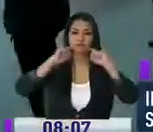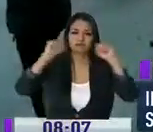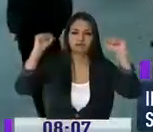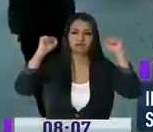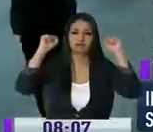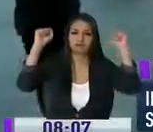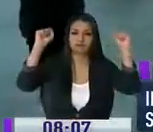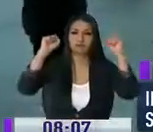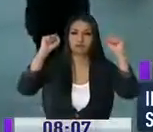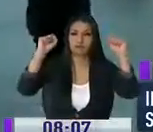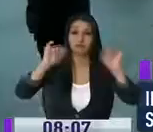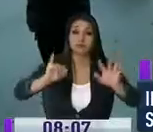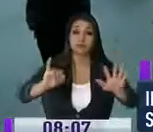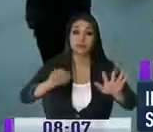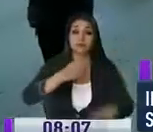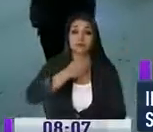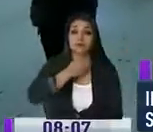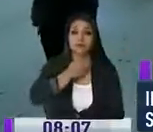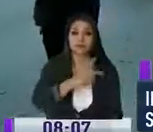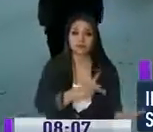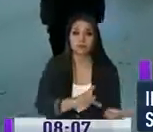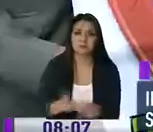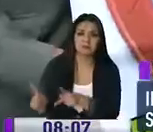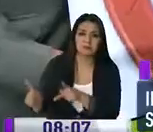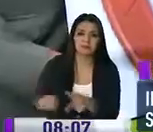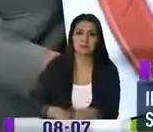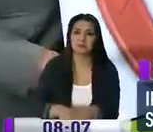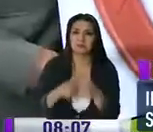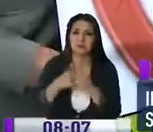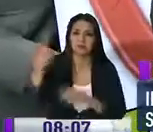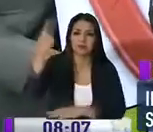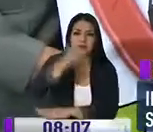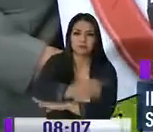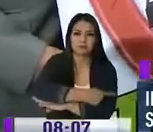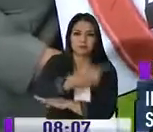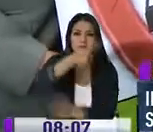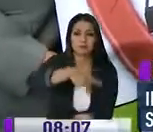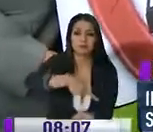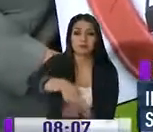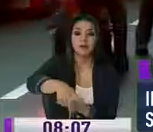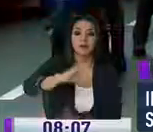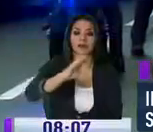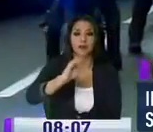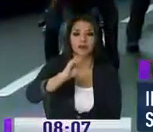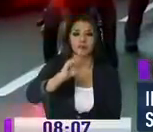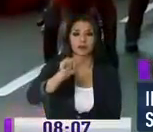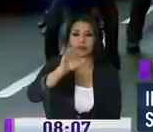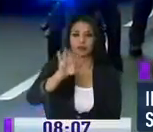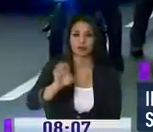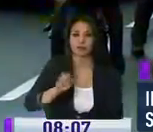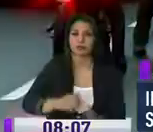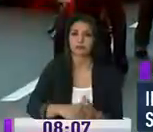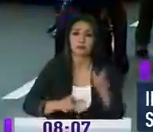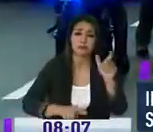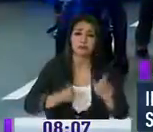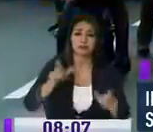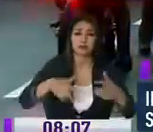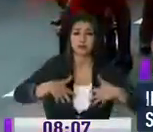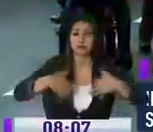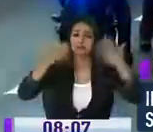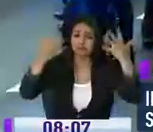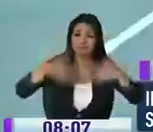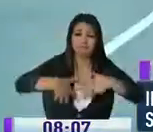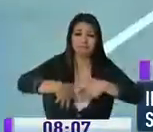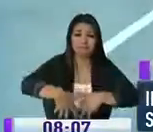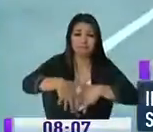Este 6 de agosto se había planificado el inicio del cobro del telepeaje en el intercambiador de Collacoto. Este anuncio provocó varias protestas